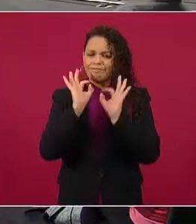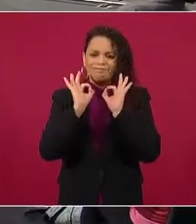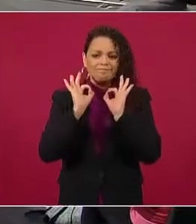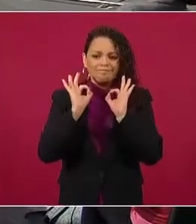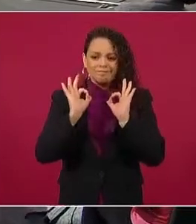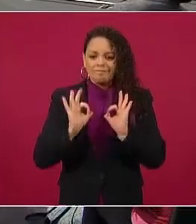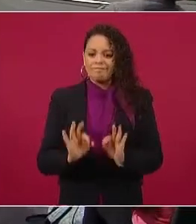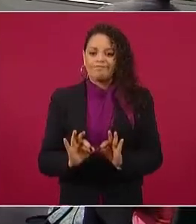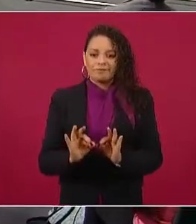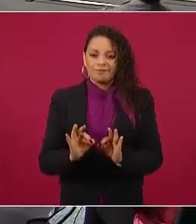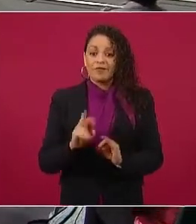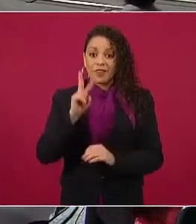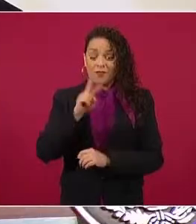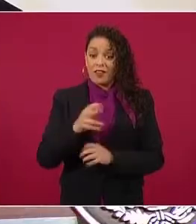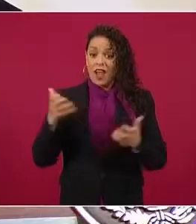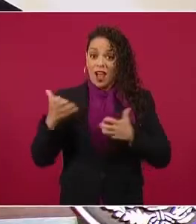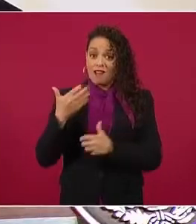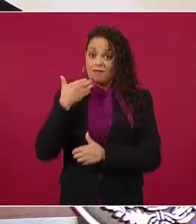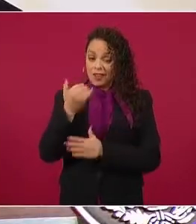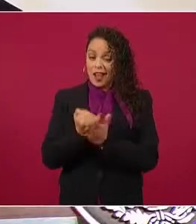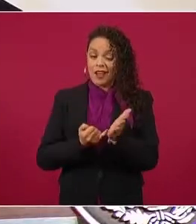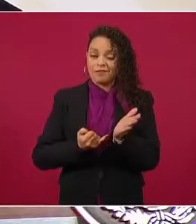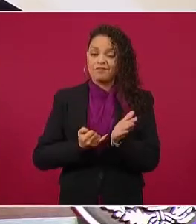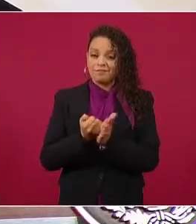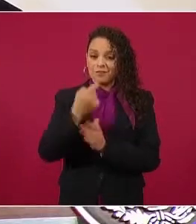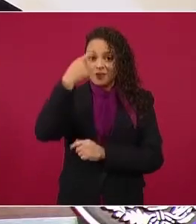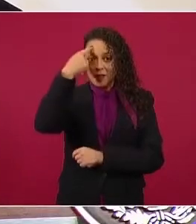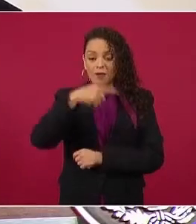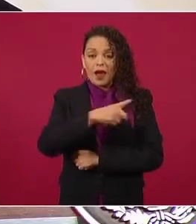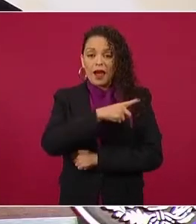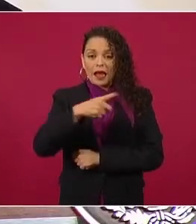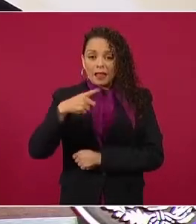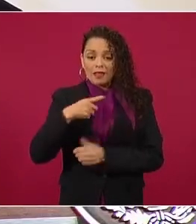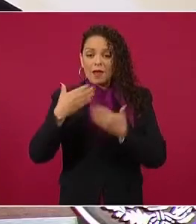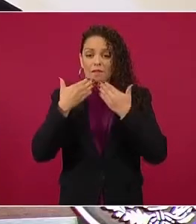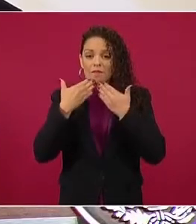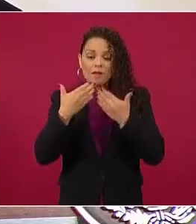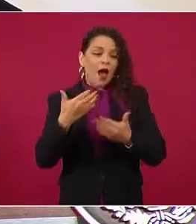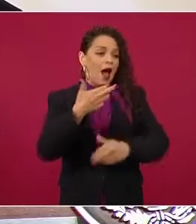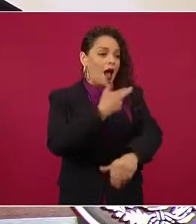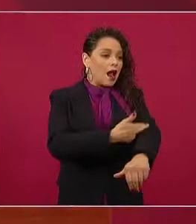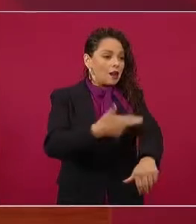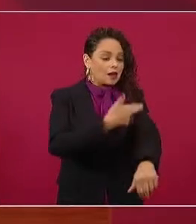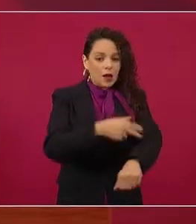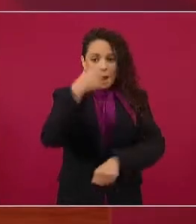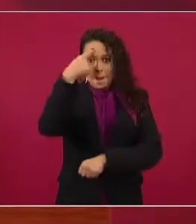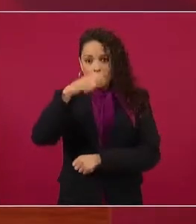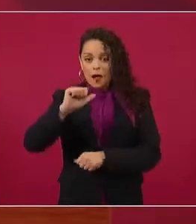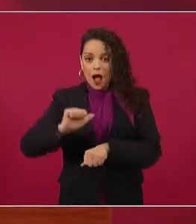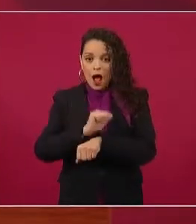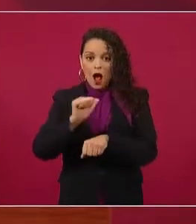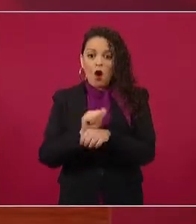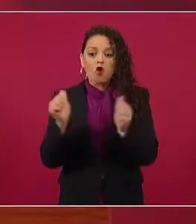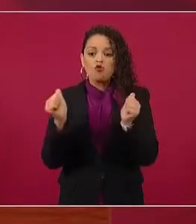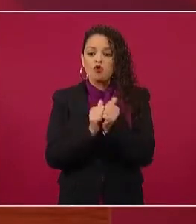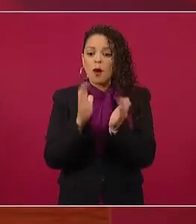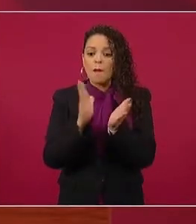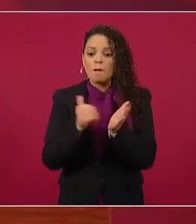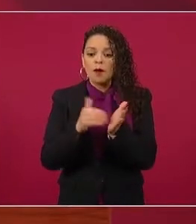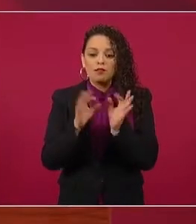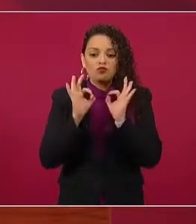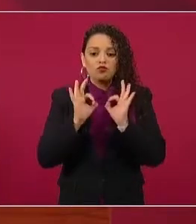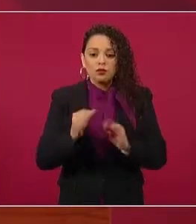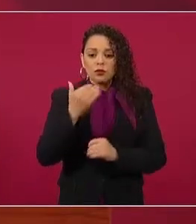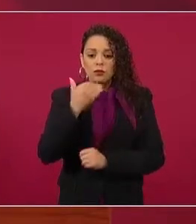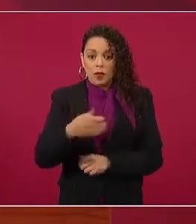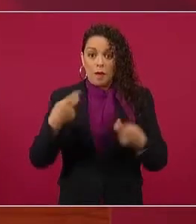se tomó de la regularización de estos vehículos para trabajadores y pues